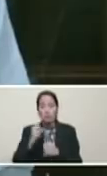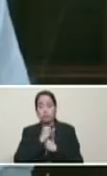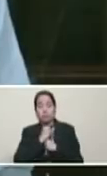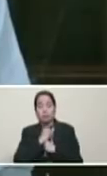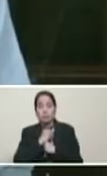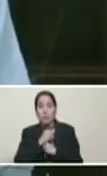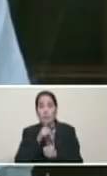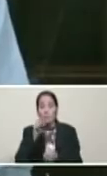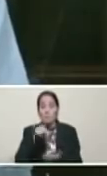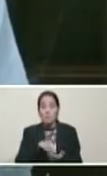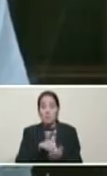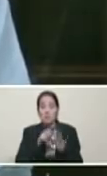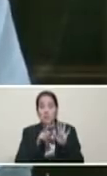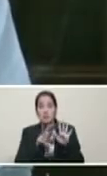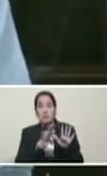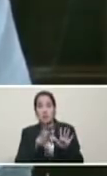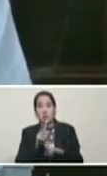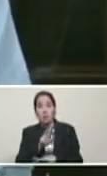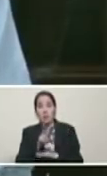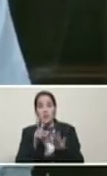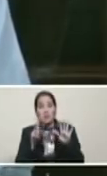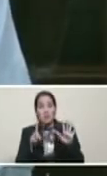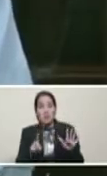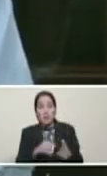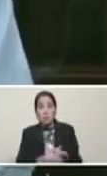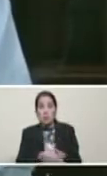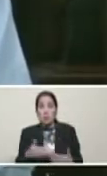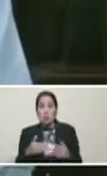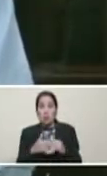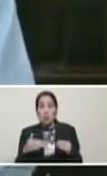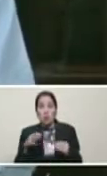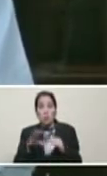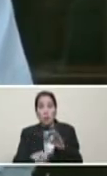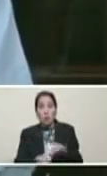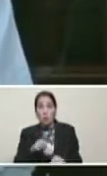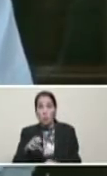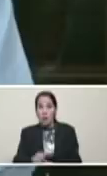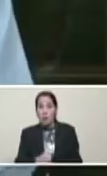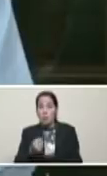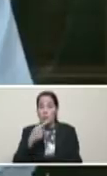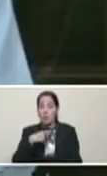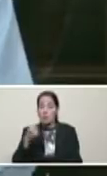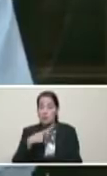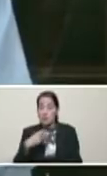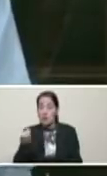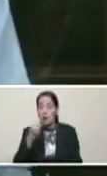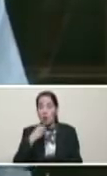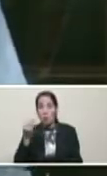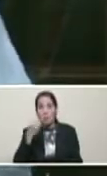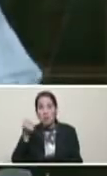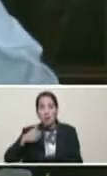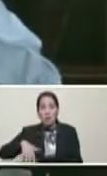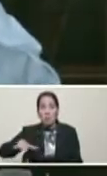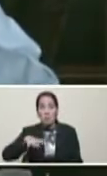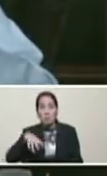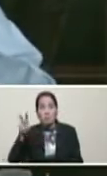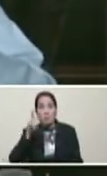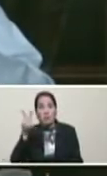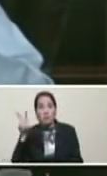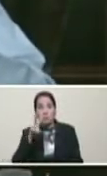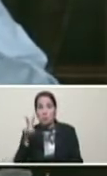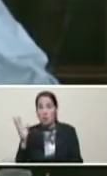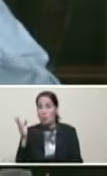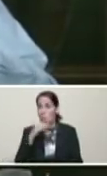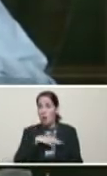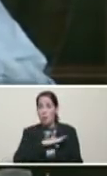726 millones de dólares para comprar medicinas alimentos insumos para venezuela no es un dinero de